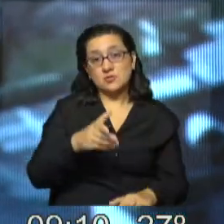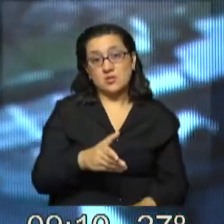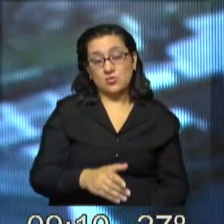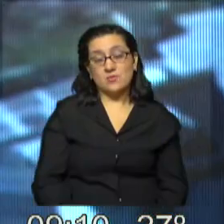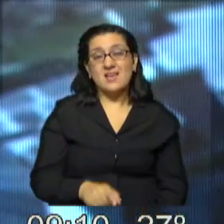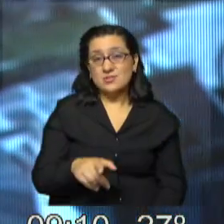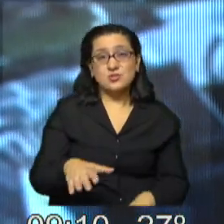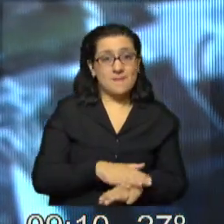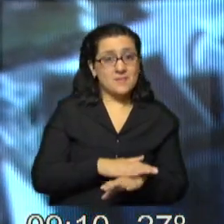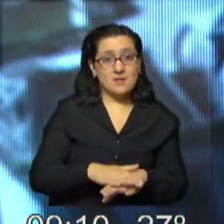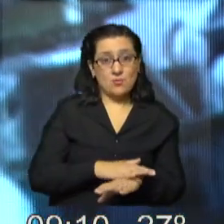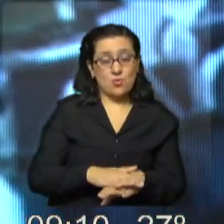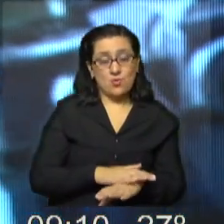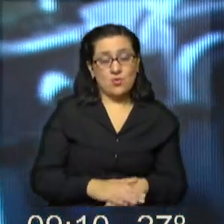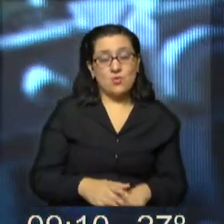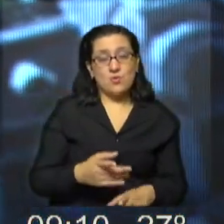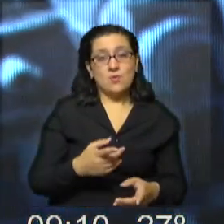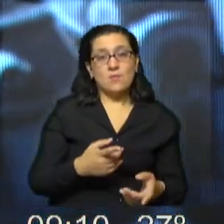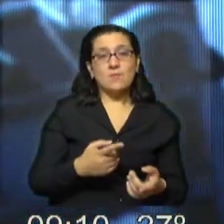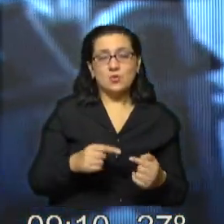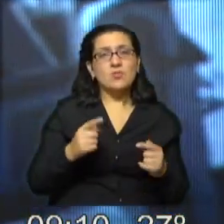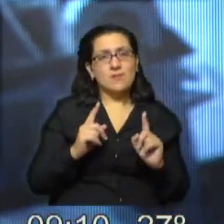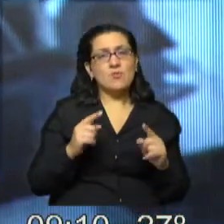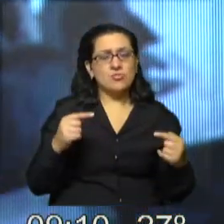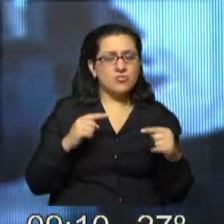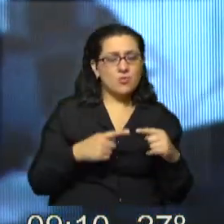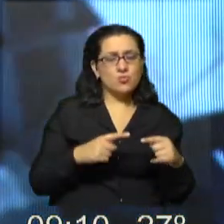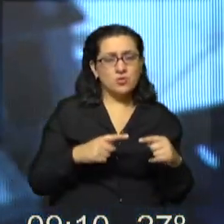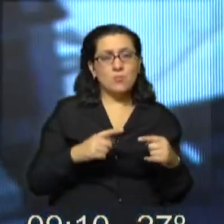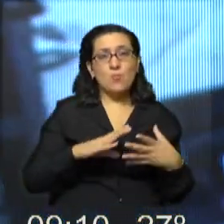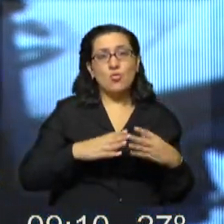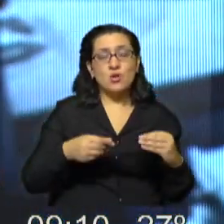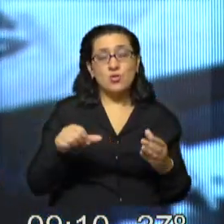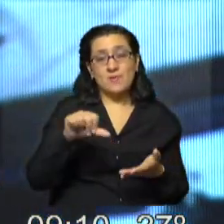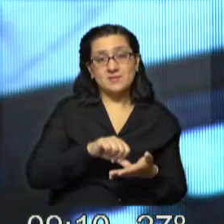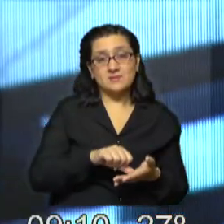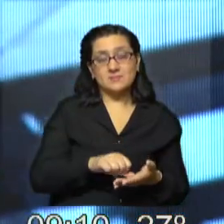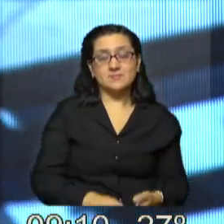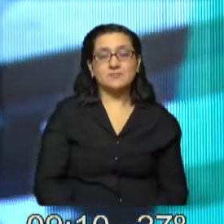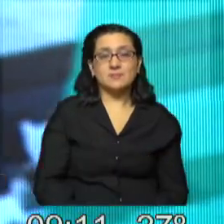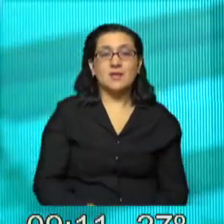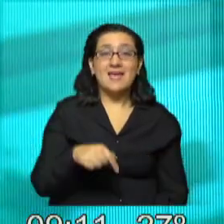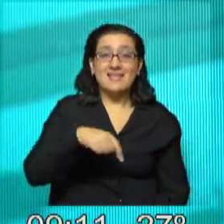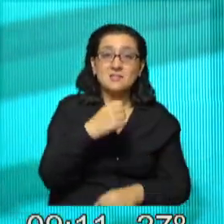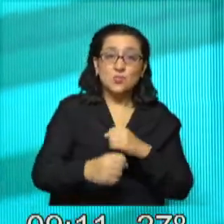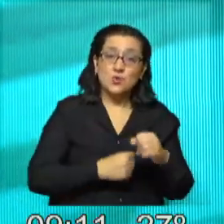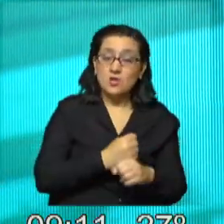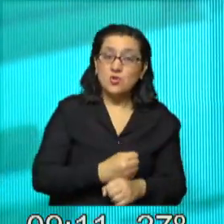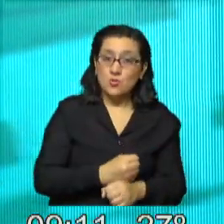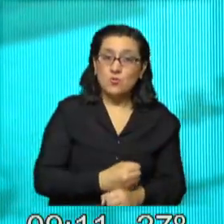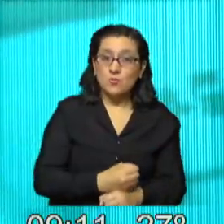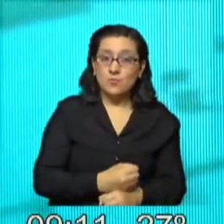Ahora, si va a ser una clave país la educación, discutamos un modelo de país. Para nosotros creemos que hay, este es un año clave, uh-huh.